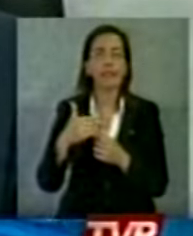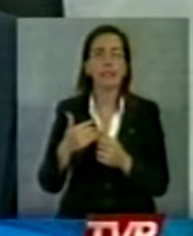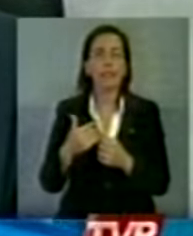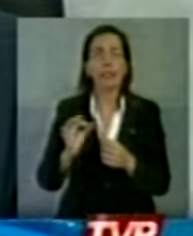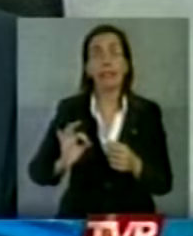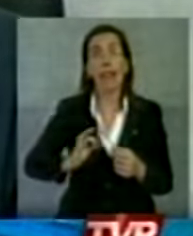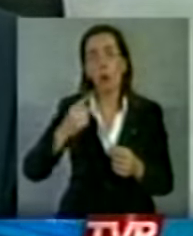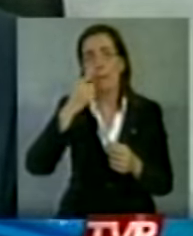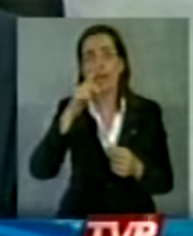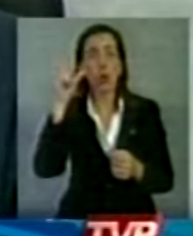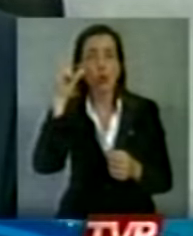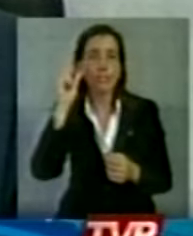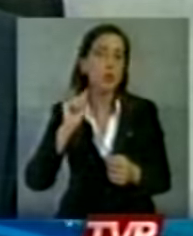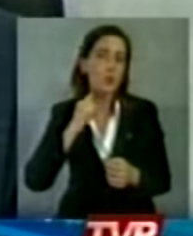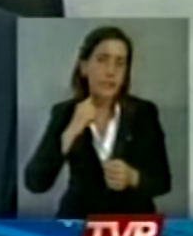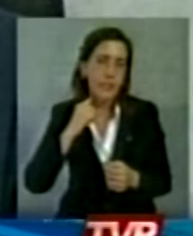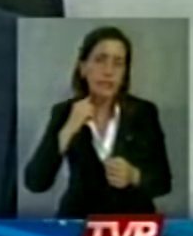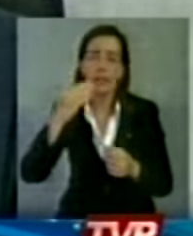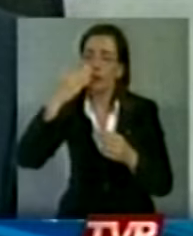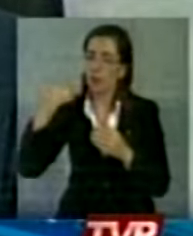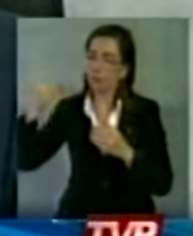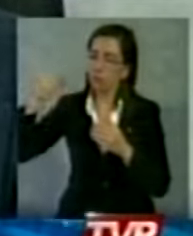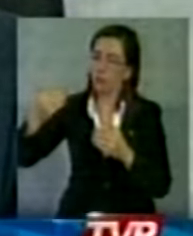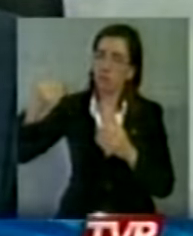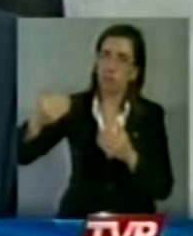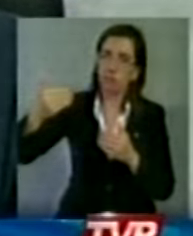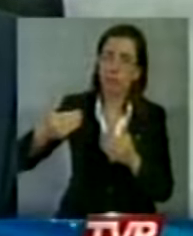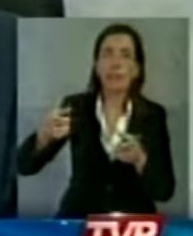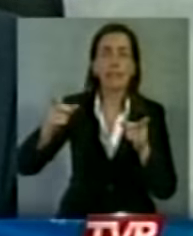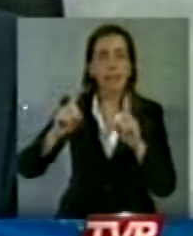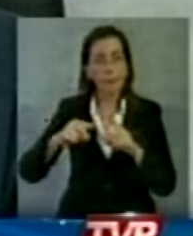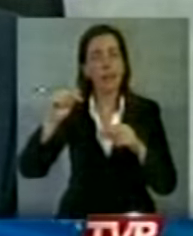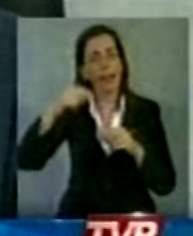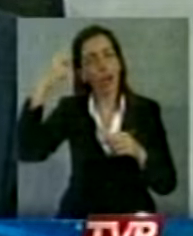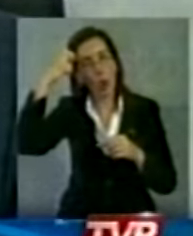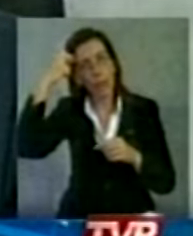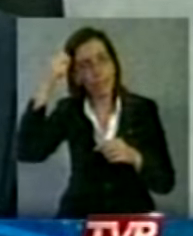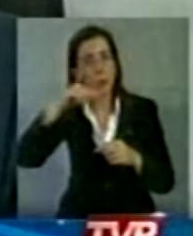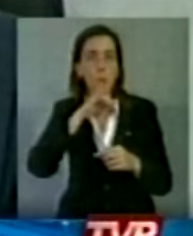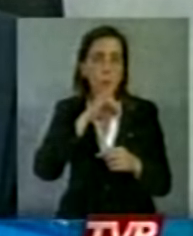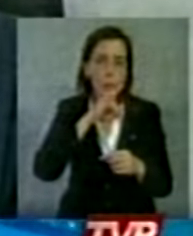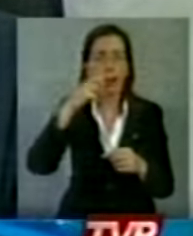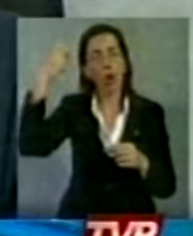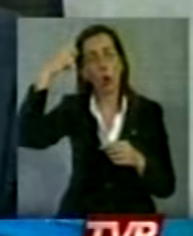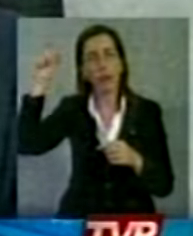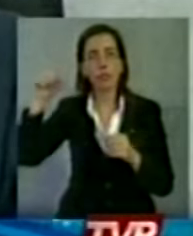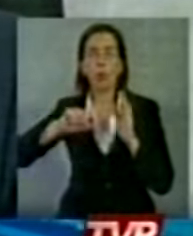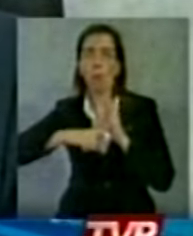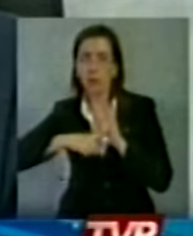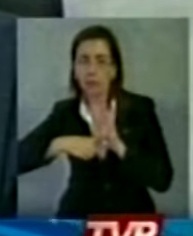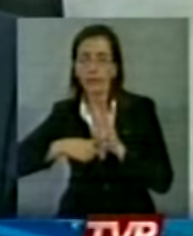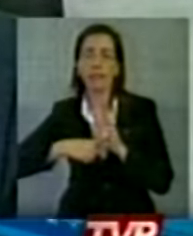en 1813. Se discutió en los congresos de Tucumán y Buenos Aires.